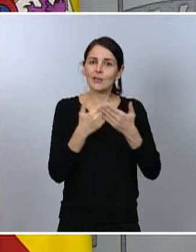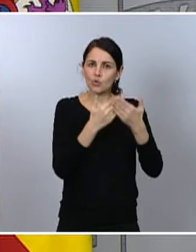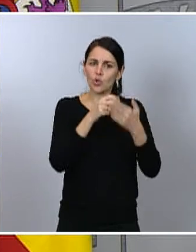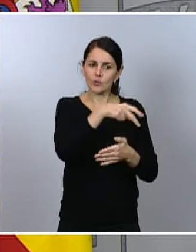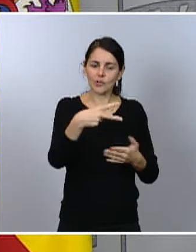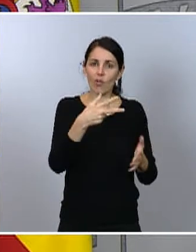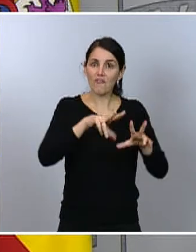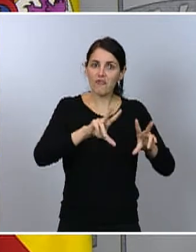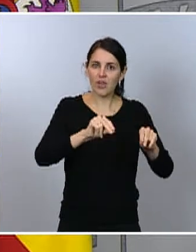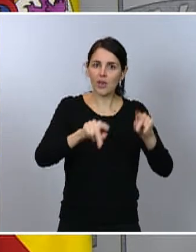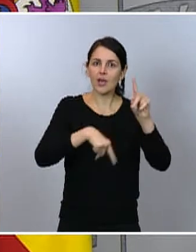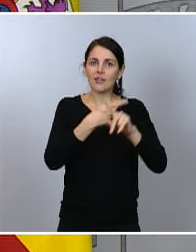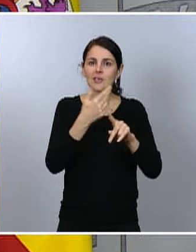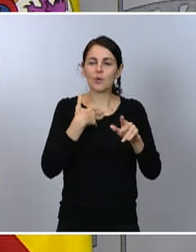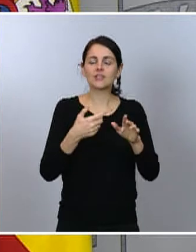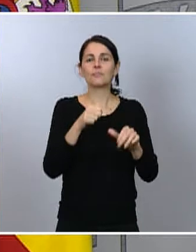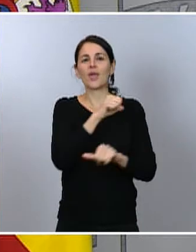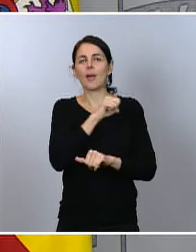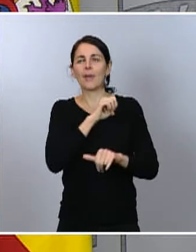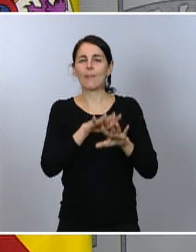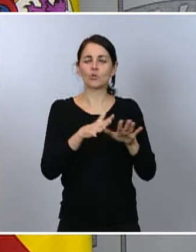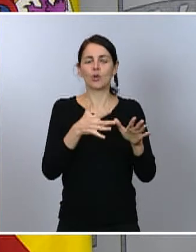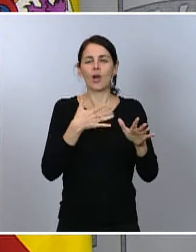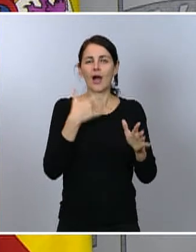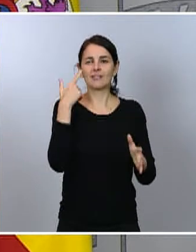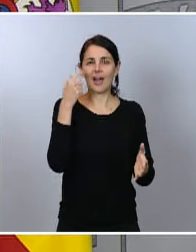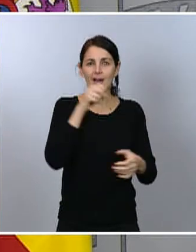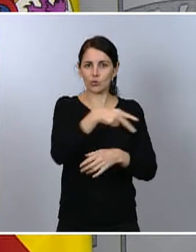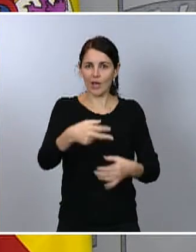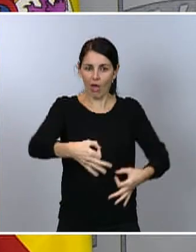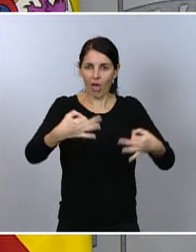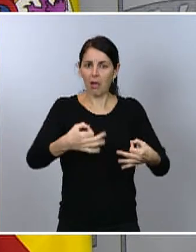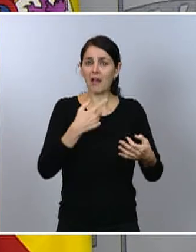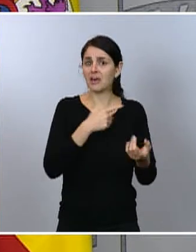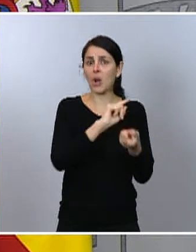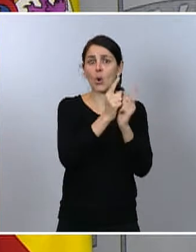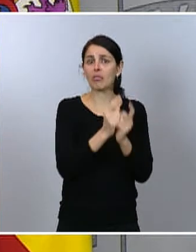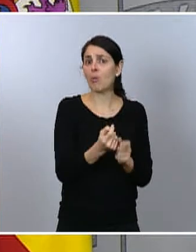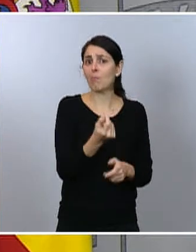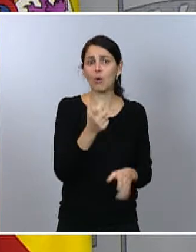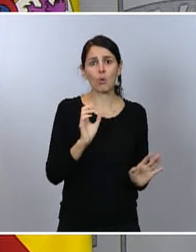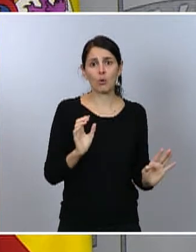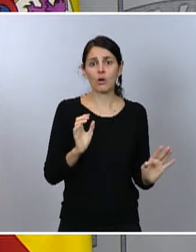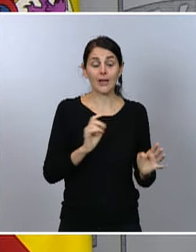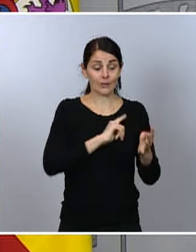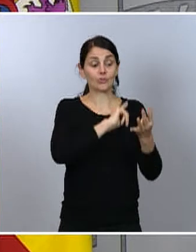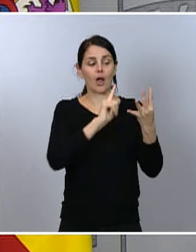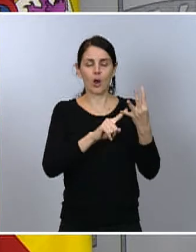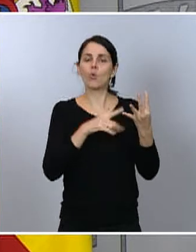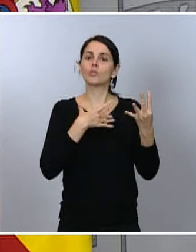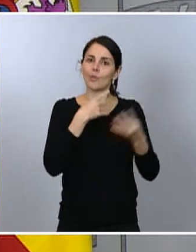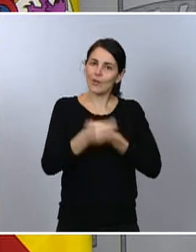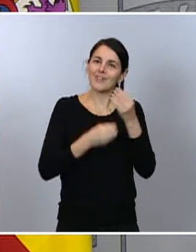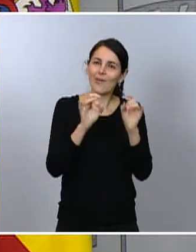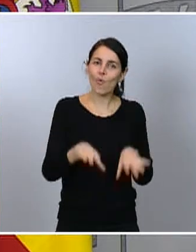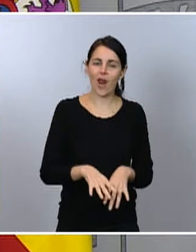de 5,3% de seroprevalencia. Por eso lo hacemos en un ejercicio de transparencia. Hemos analizado,